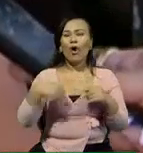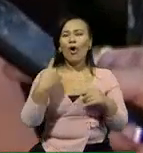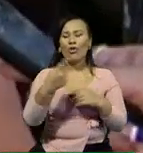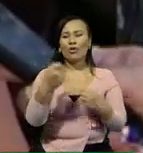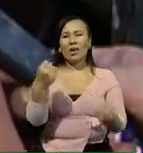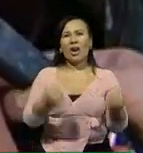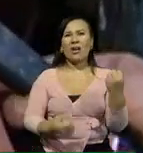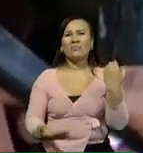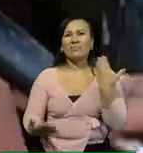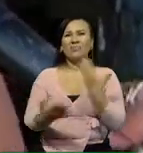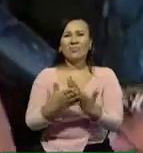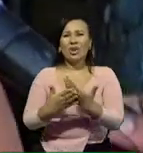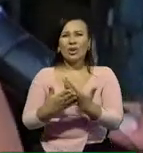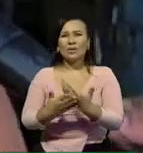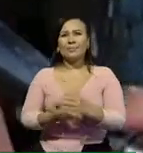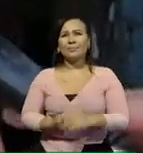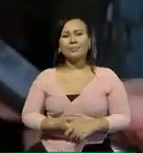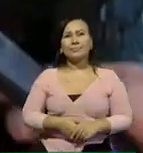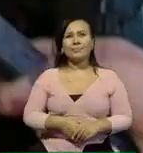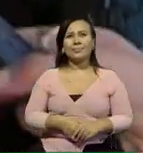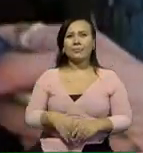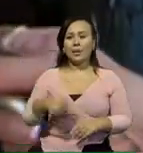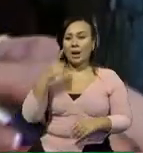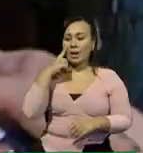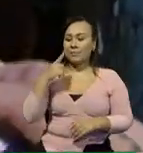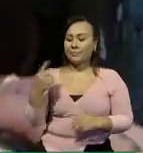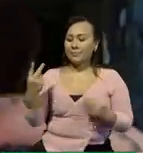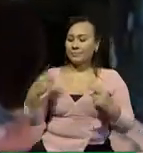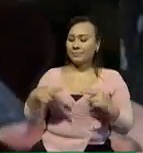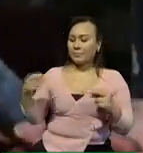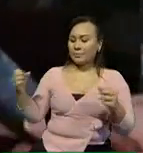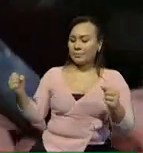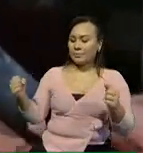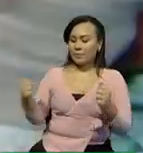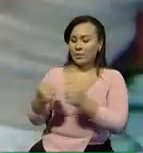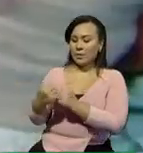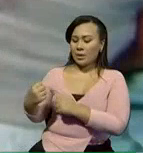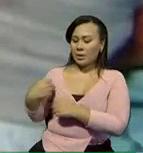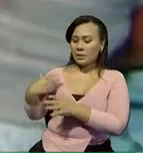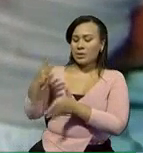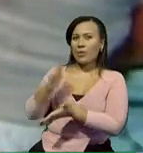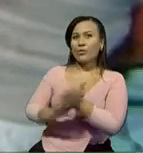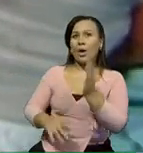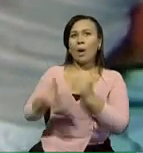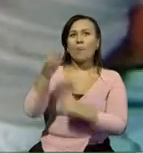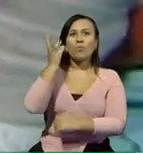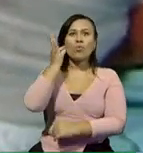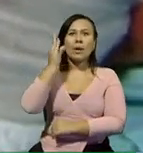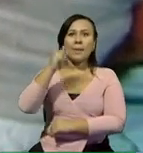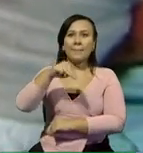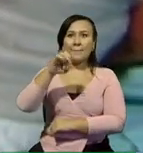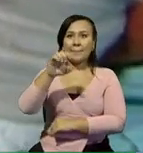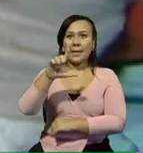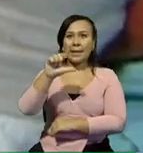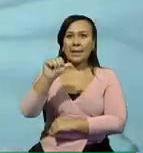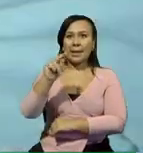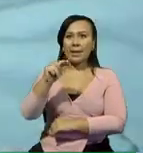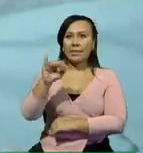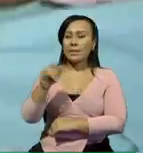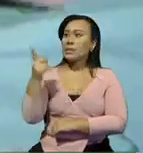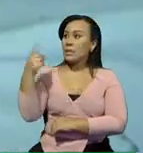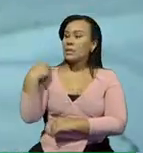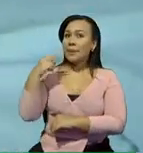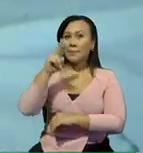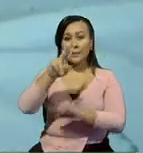parte de atrás. Y el otro carro, por no estar accidentado también, le dio chance para que se vaya. Melanie Parrales, de 27 años de edad,